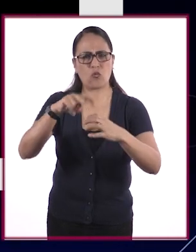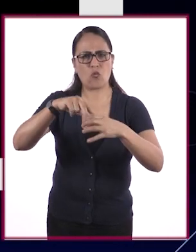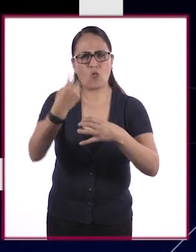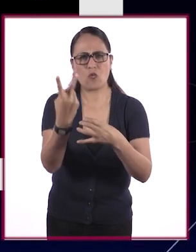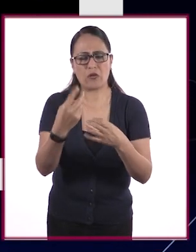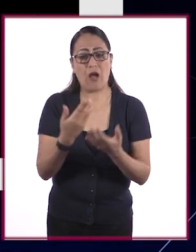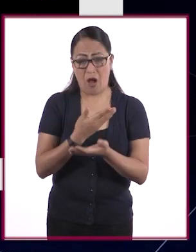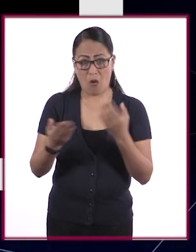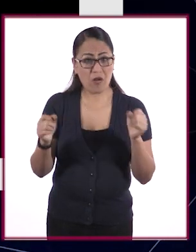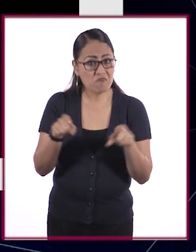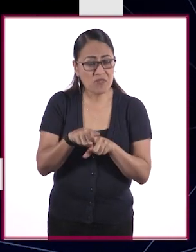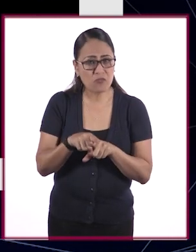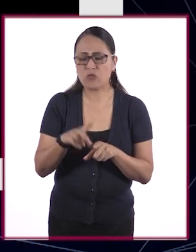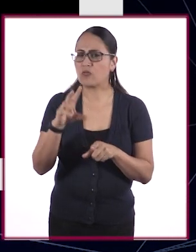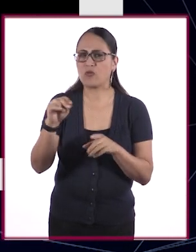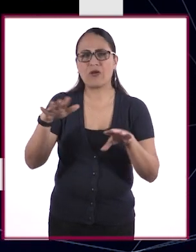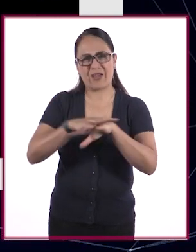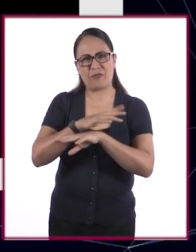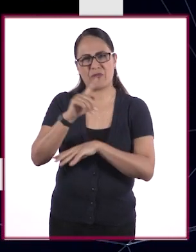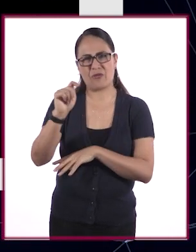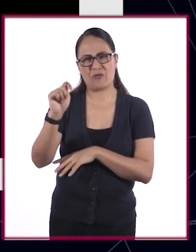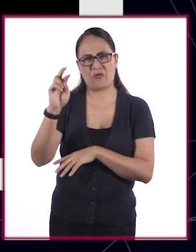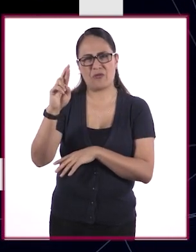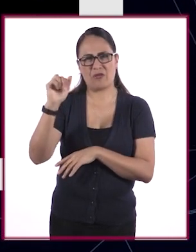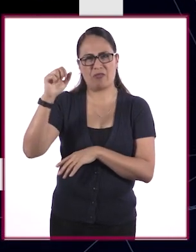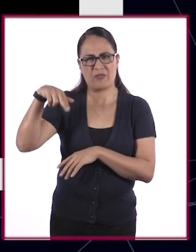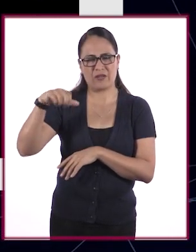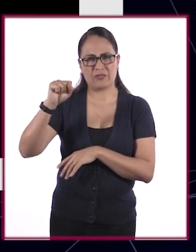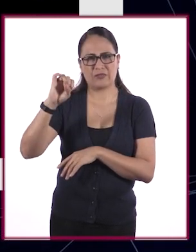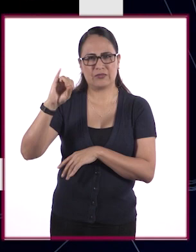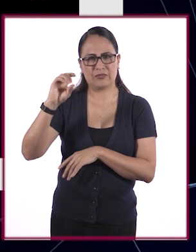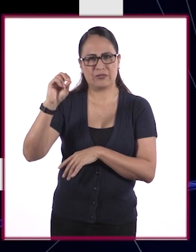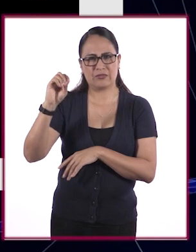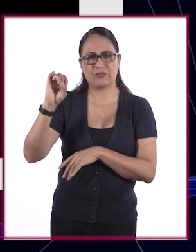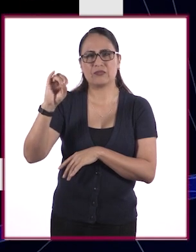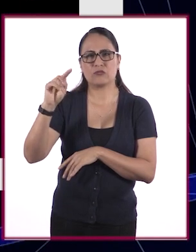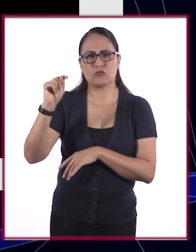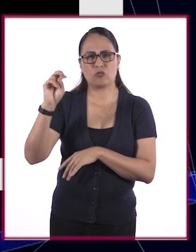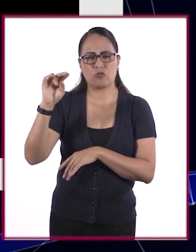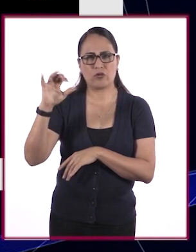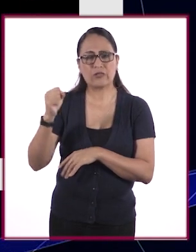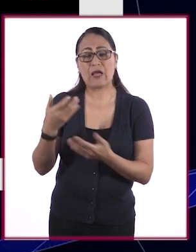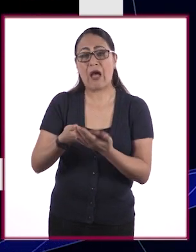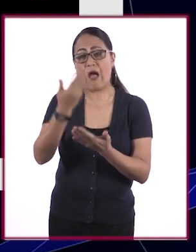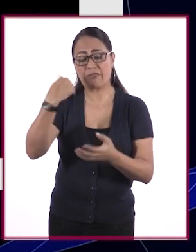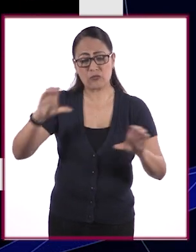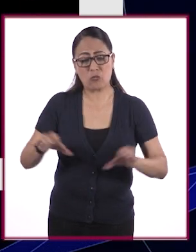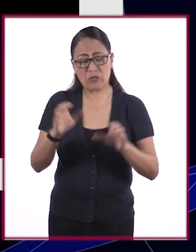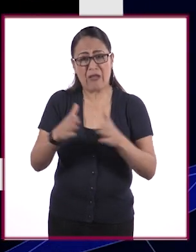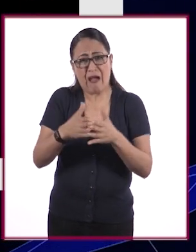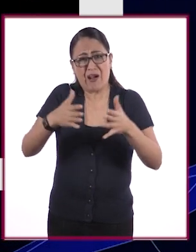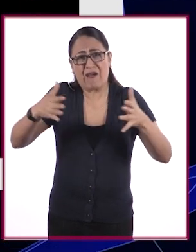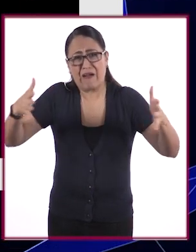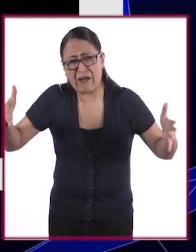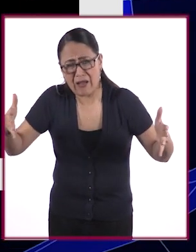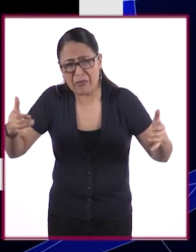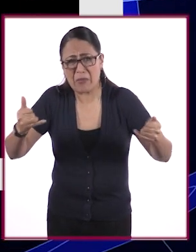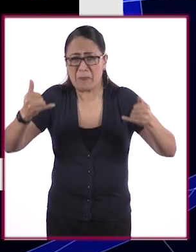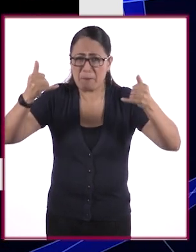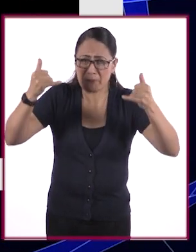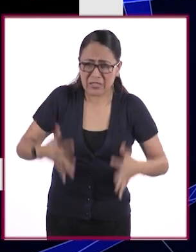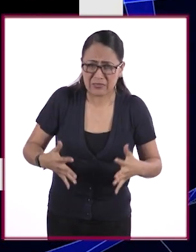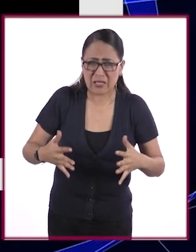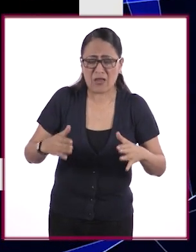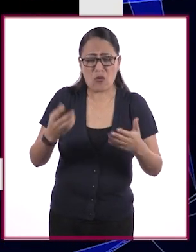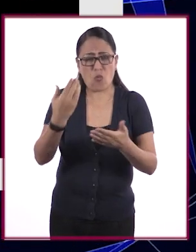utilizamos hoy en día. Ahora ya tenemos los transistores. Entonces las primeras computadoras eran muy grandes, muy engorrosas, muy